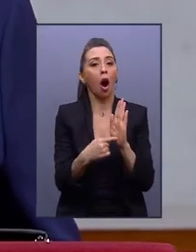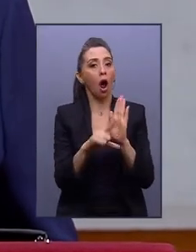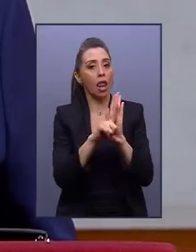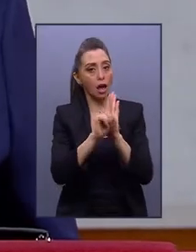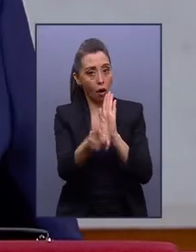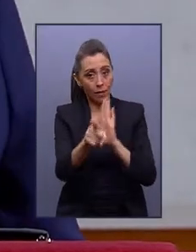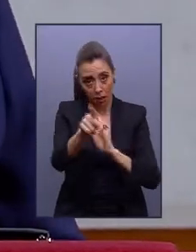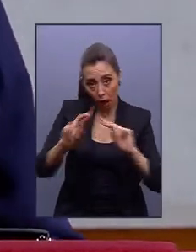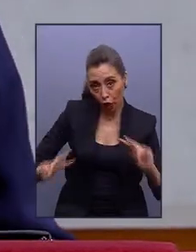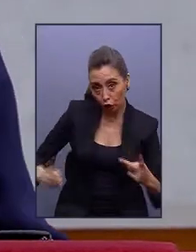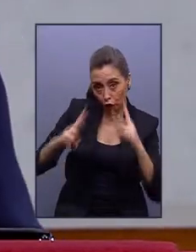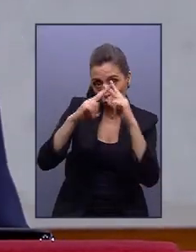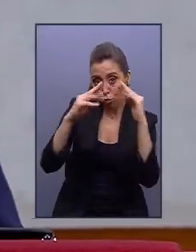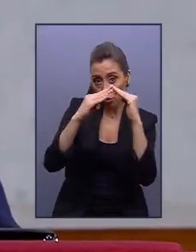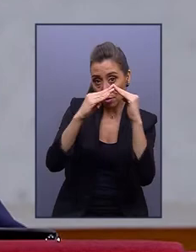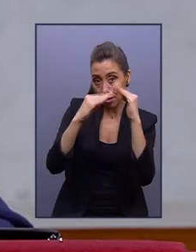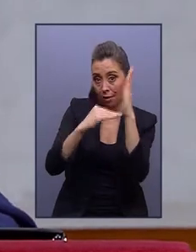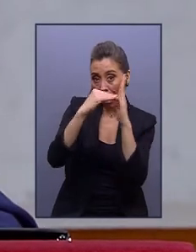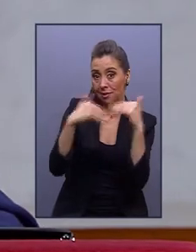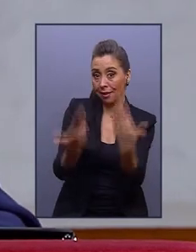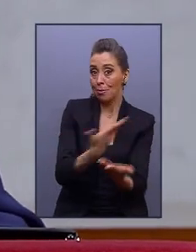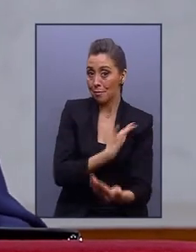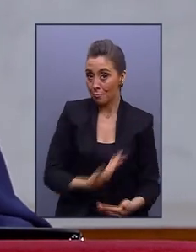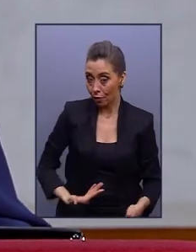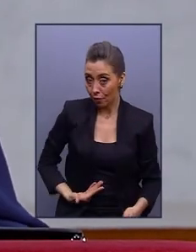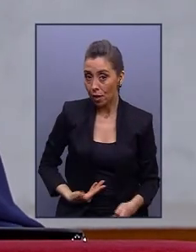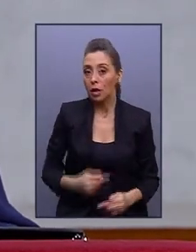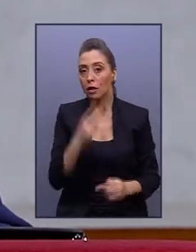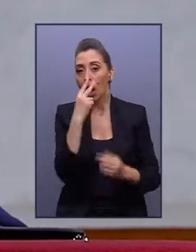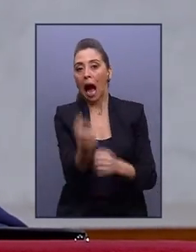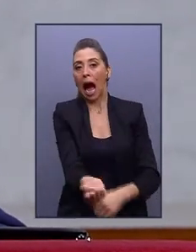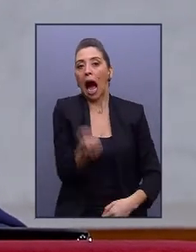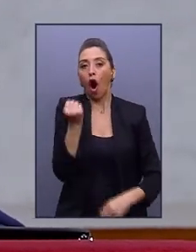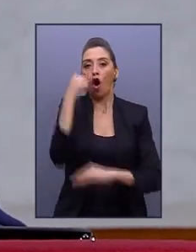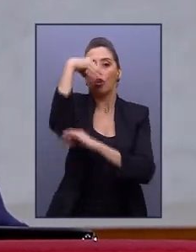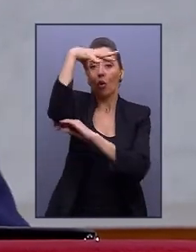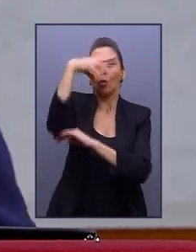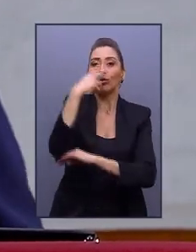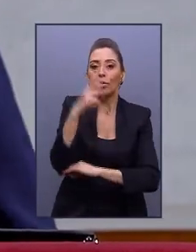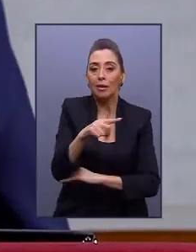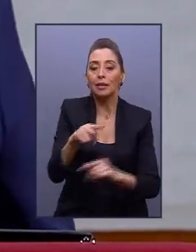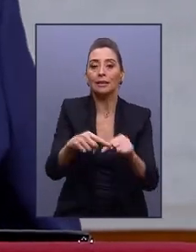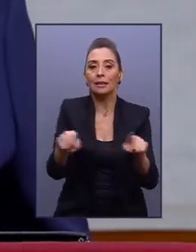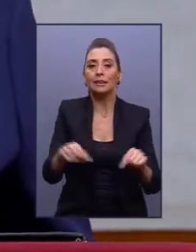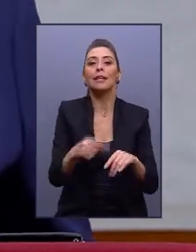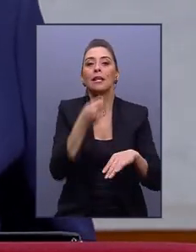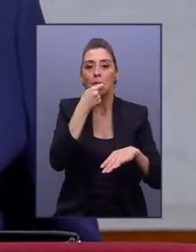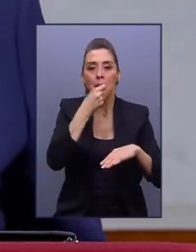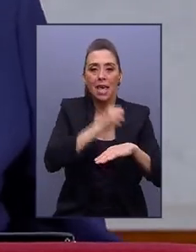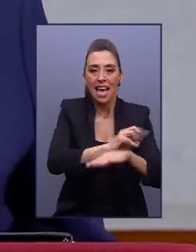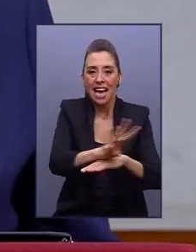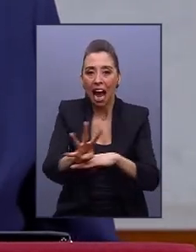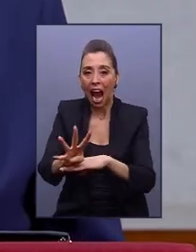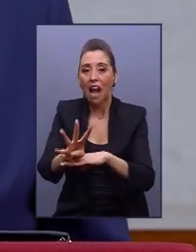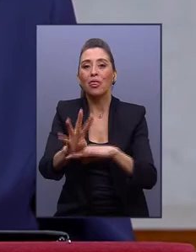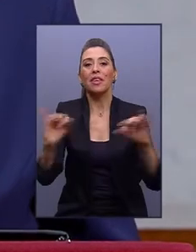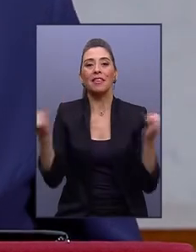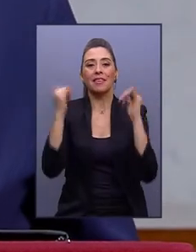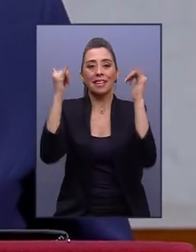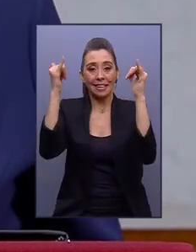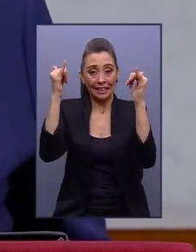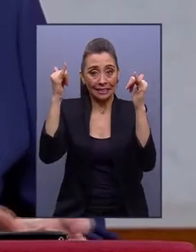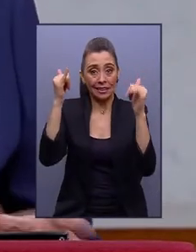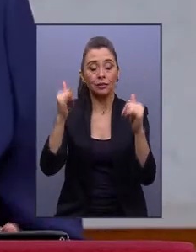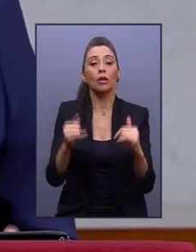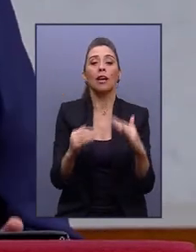para quien construye viviendas sociales tomar en cuenta la eficiencia energética de los espacios comunes, como jardines y áreas de recreación.